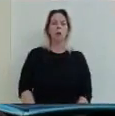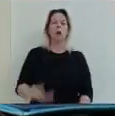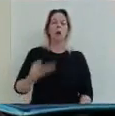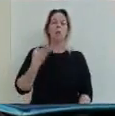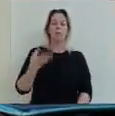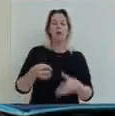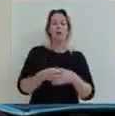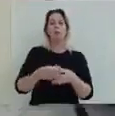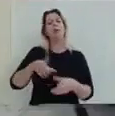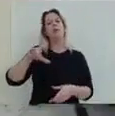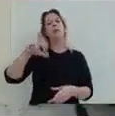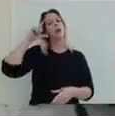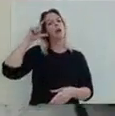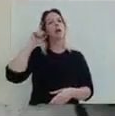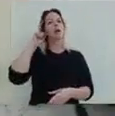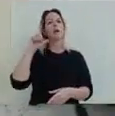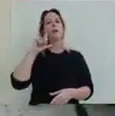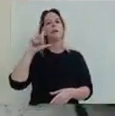también.